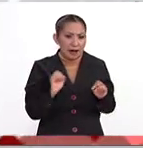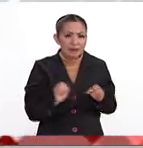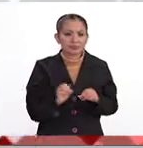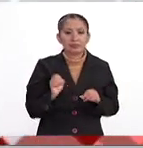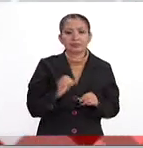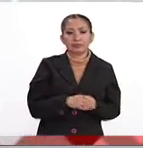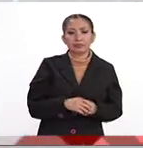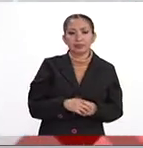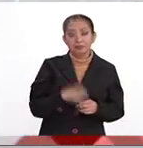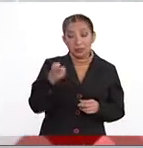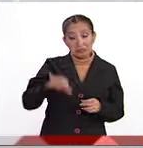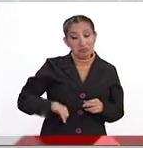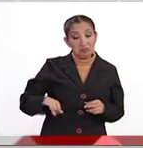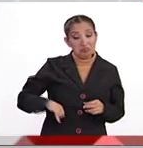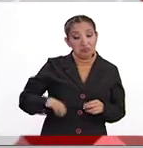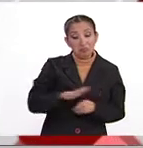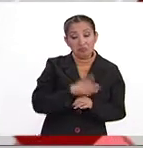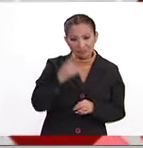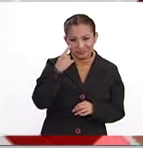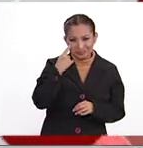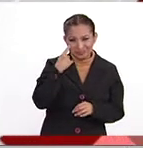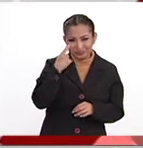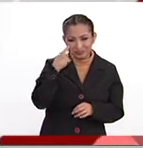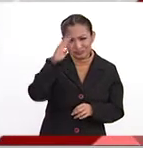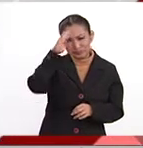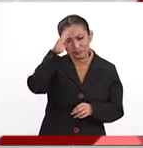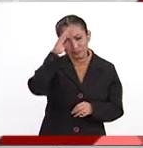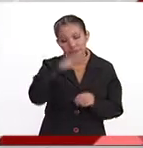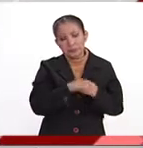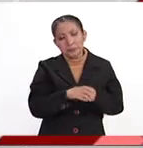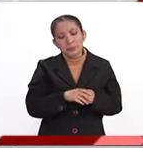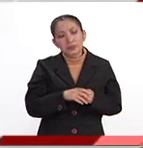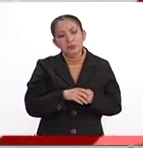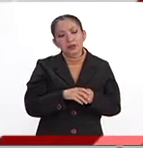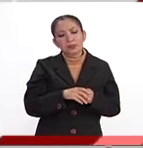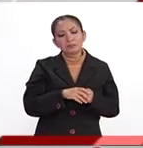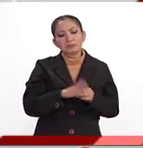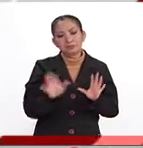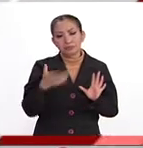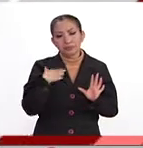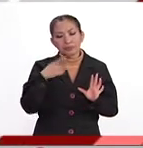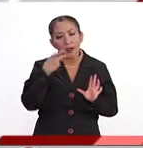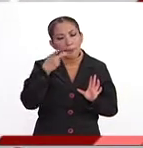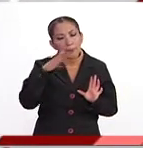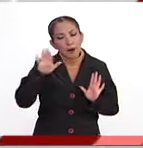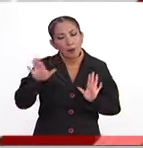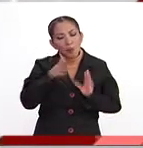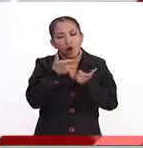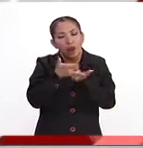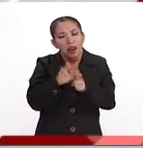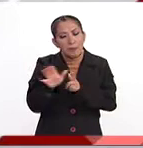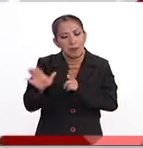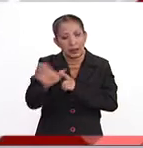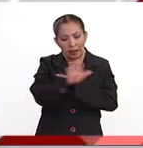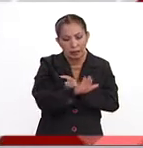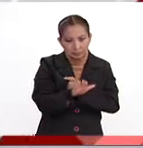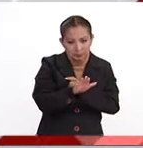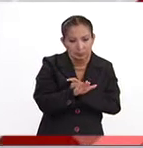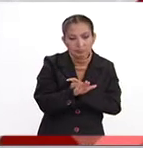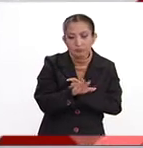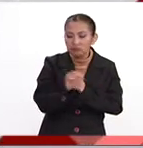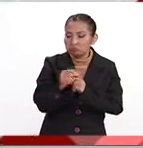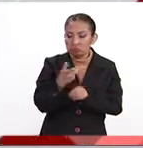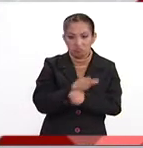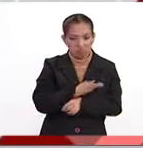subido. Esta es más interesante porque uno pensaría que entonces abordaríamos el lado más liberal de la ecuación,